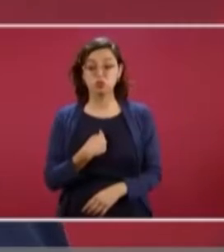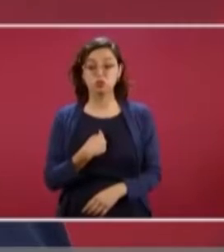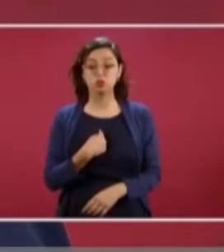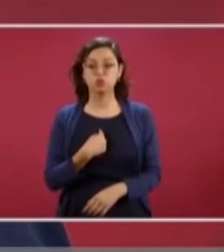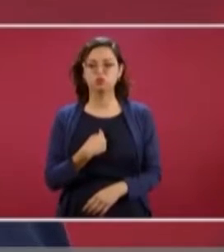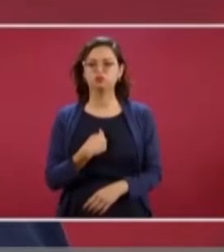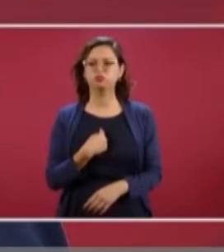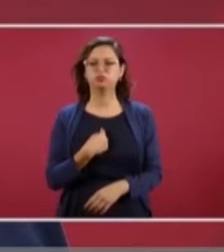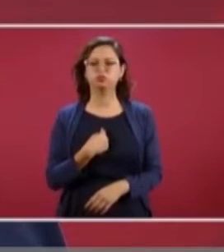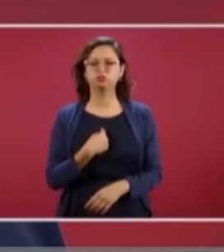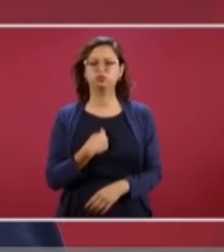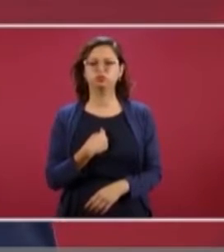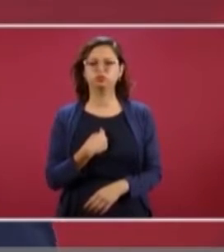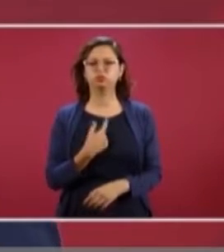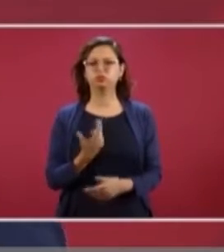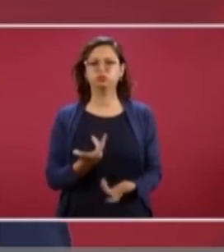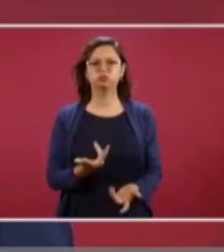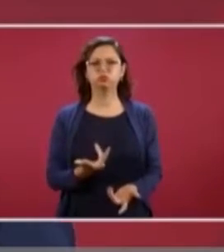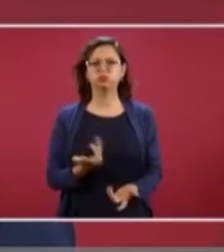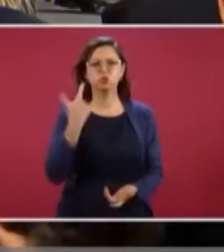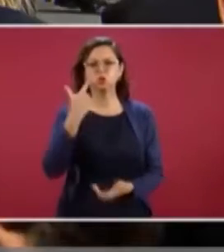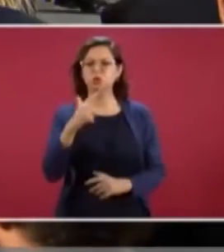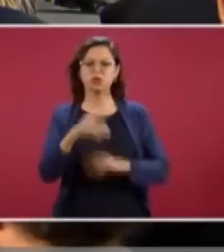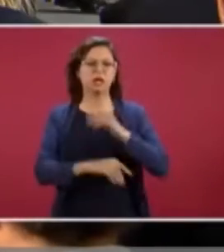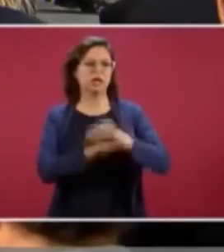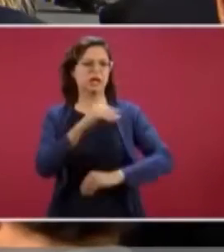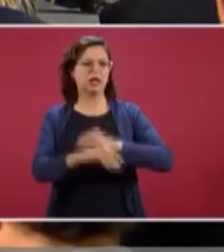no quiero polemizar